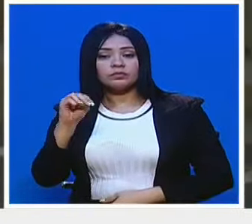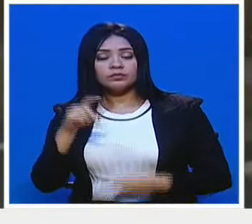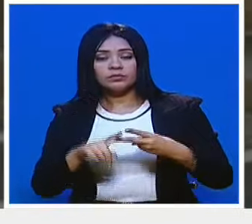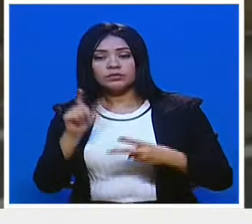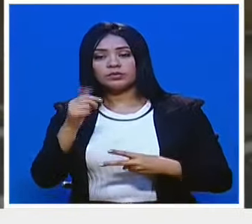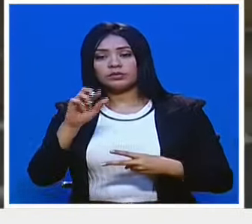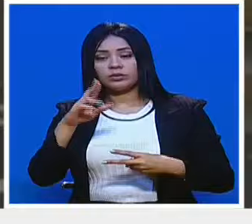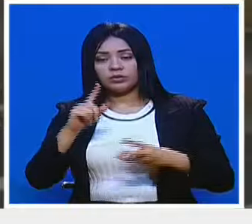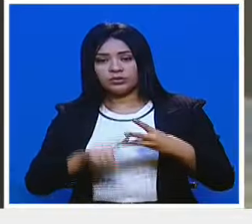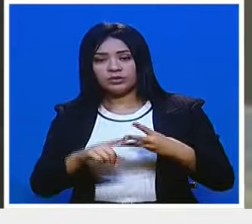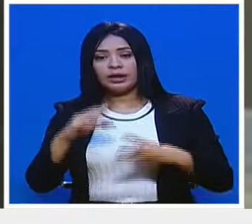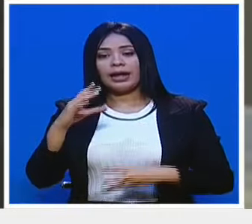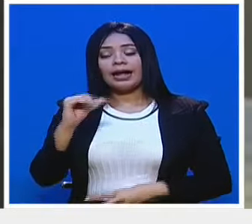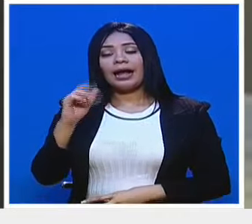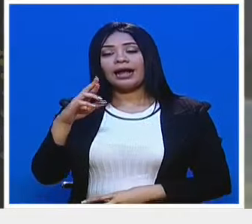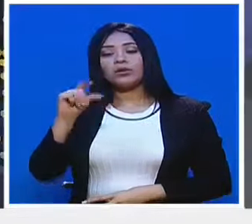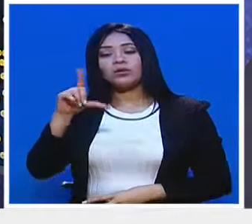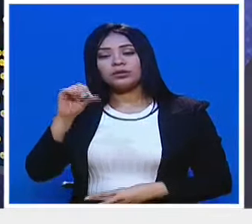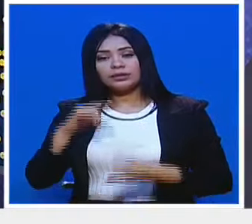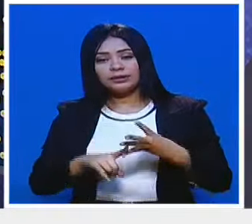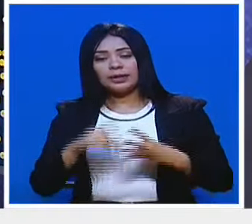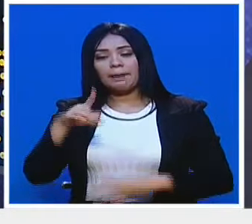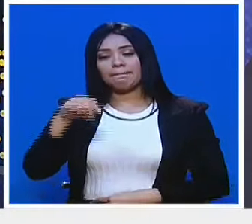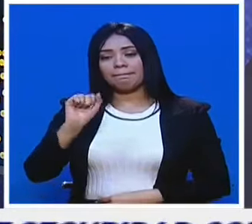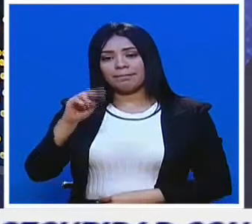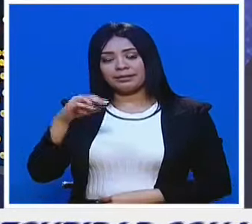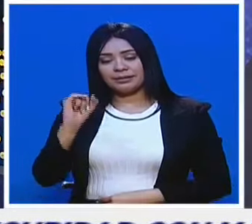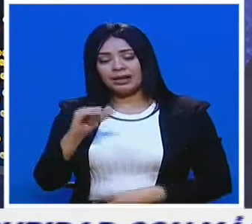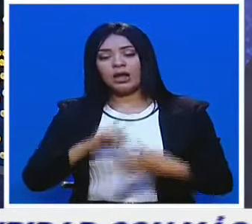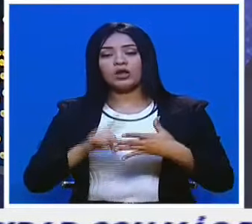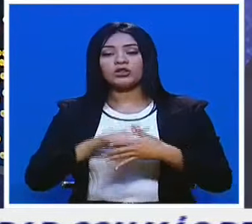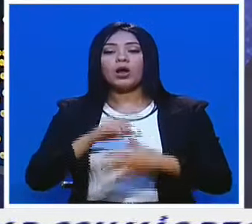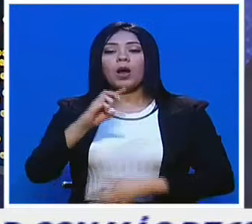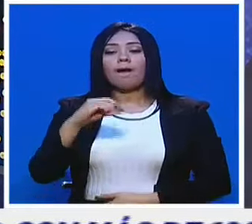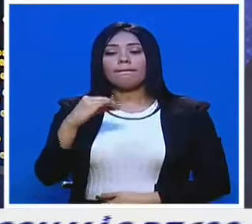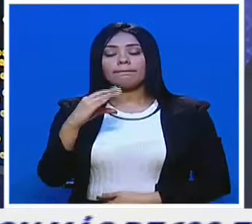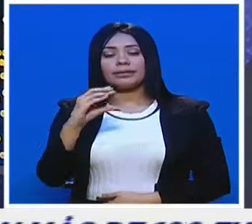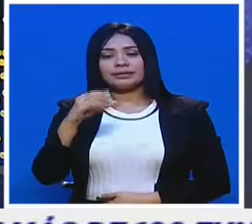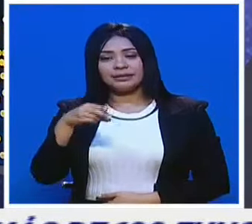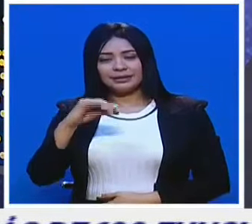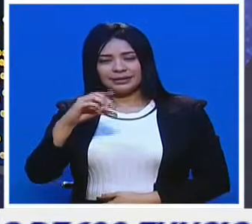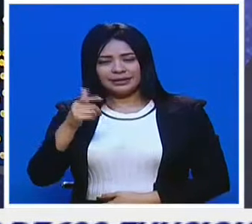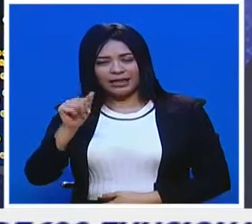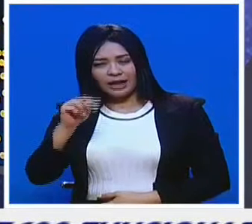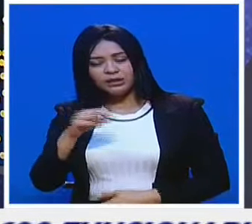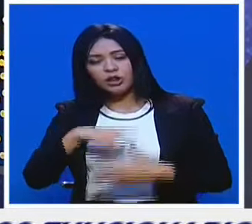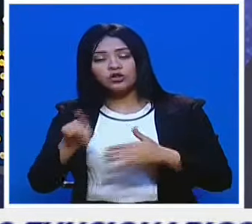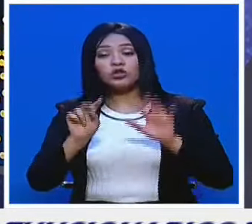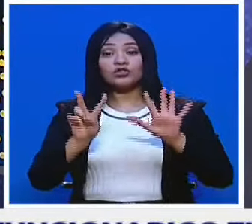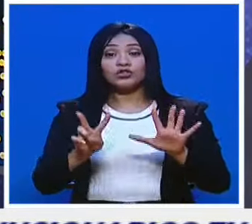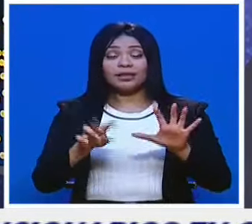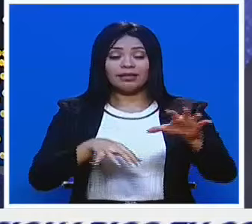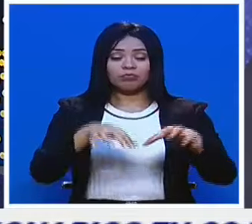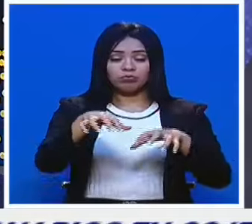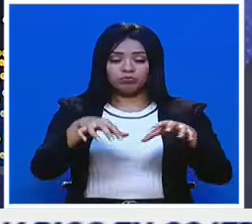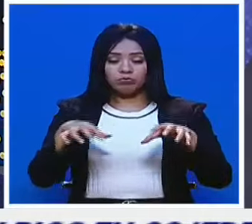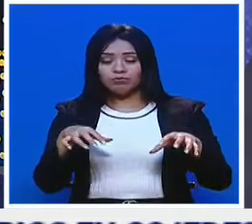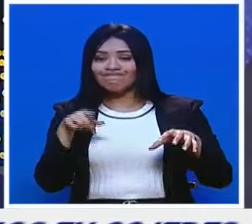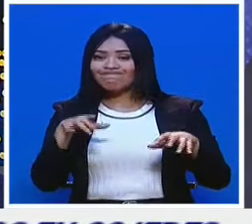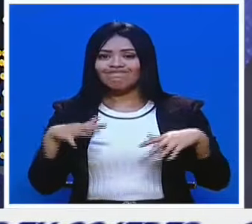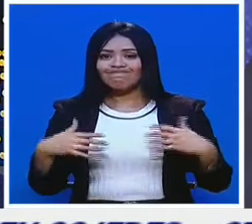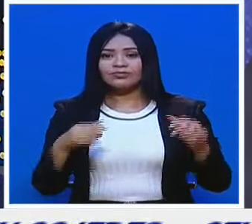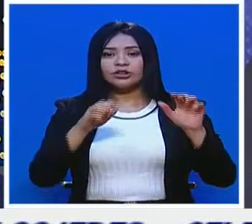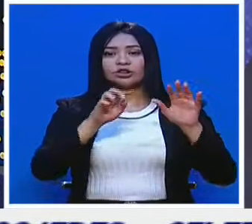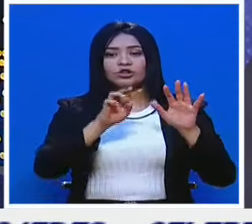Georgia, Carolina del Norte, Pensilvania, Michigan y Wisconsin son esos 7 estados que reparten